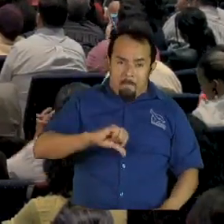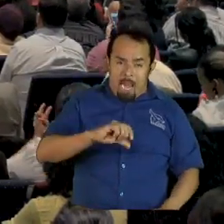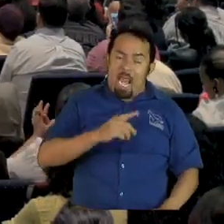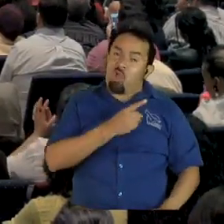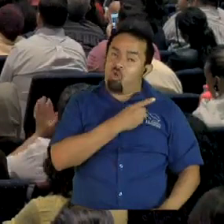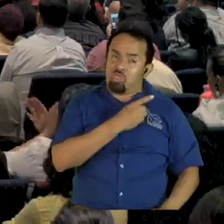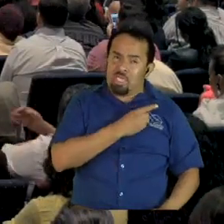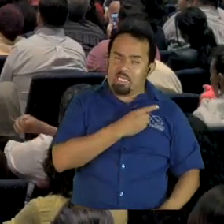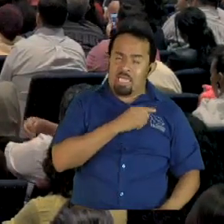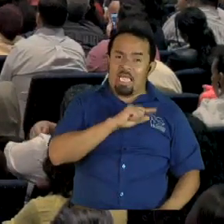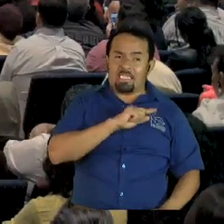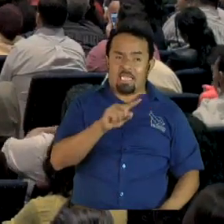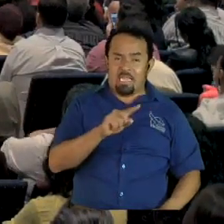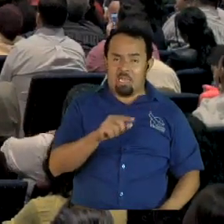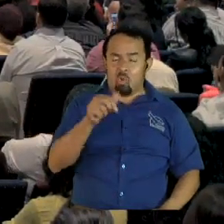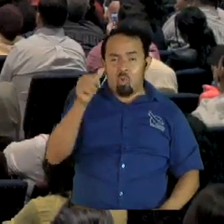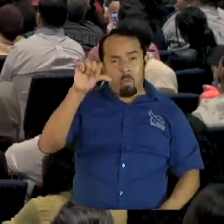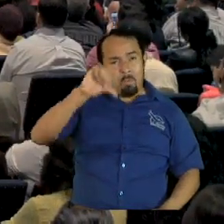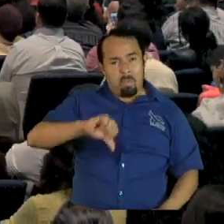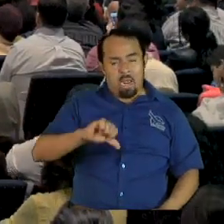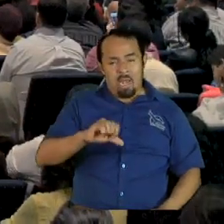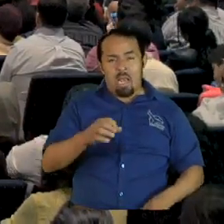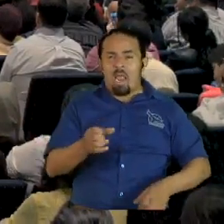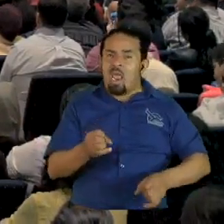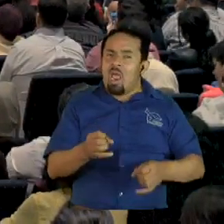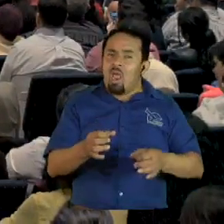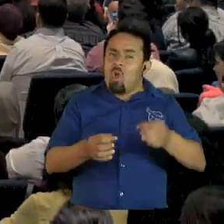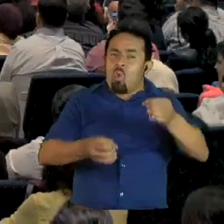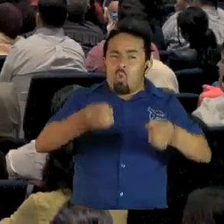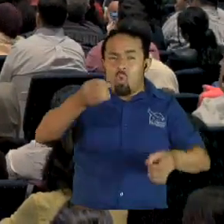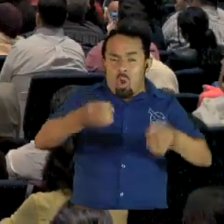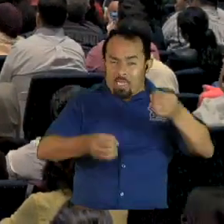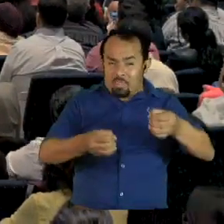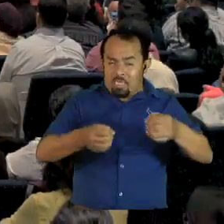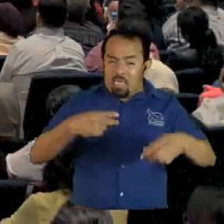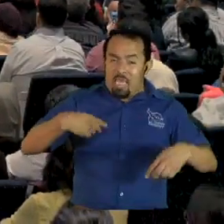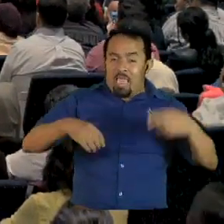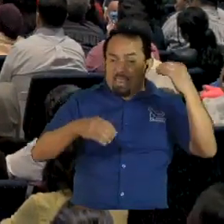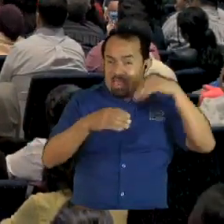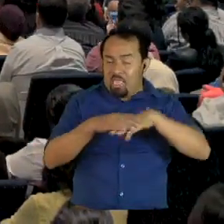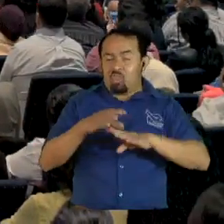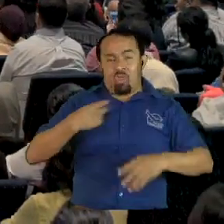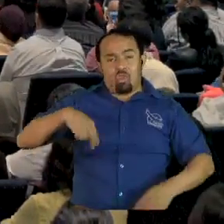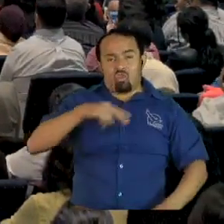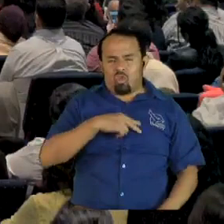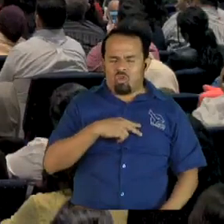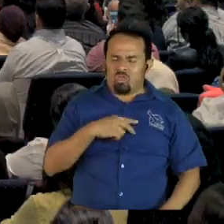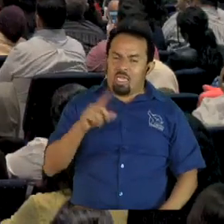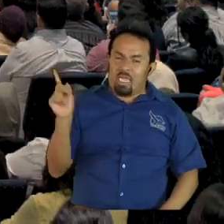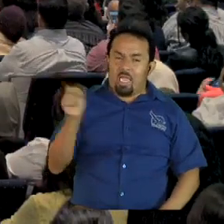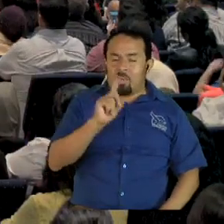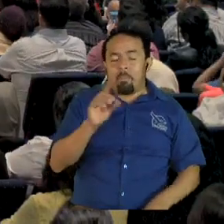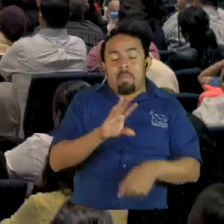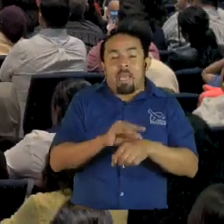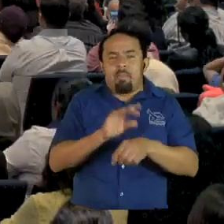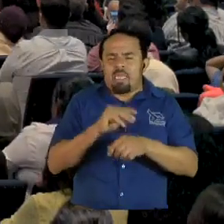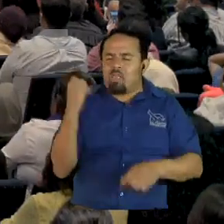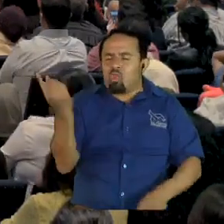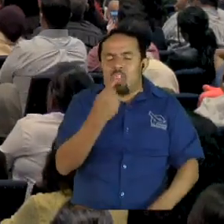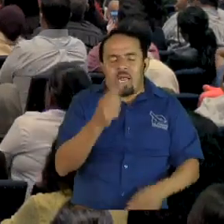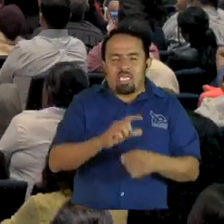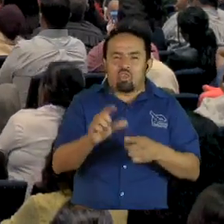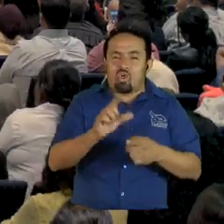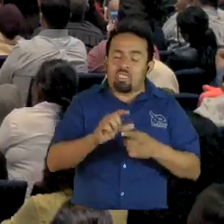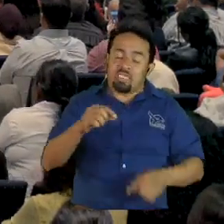es tener un mal juez dentro de nosotros, que todo lo que le ronca la gana lo permite. Entonces, con un